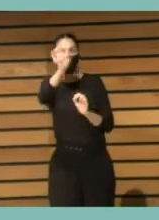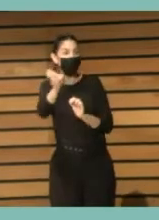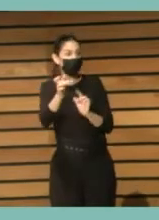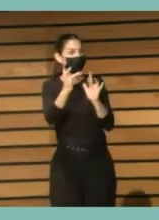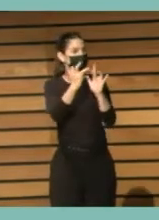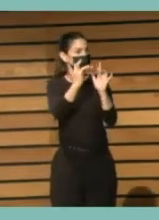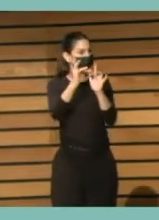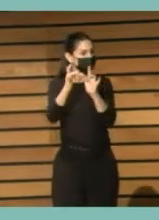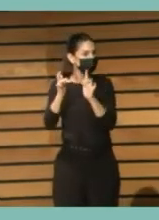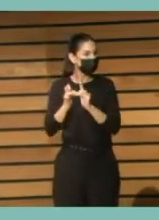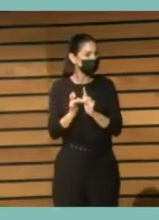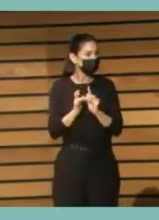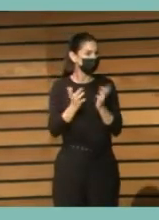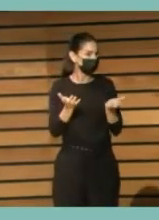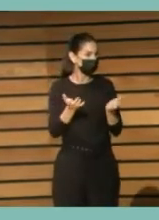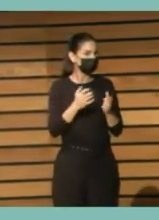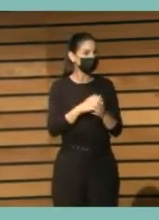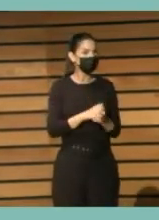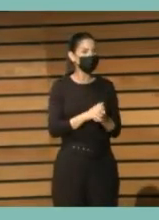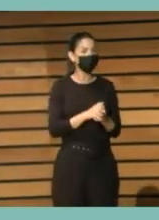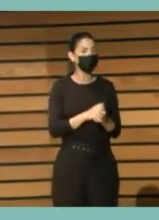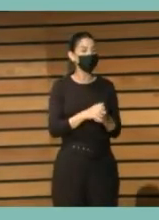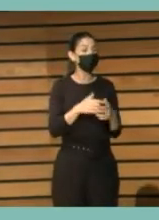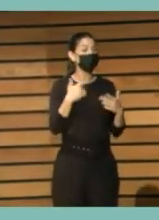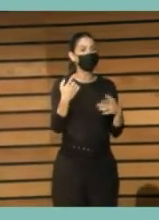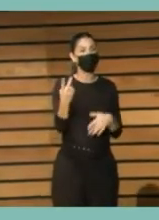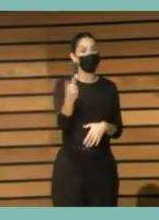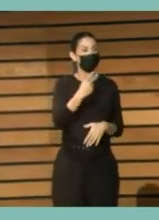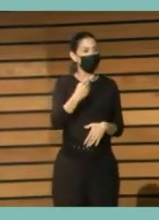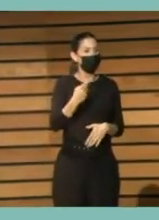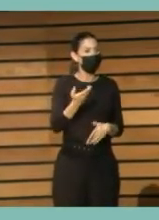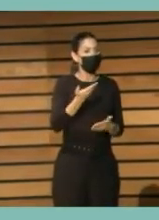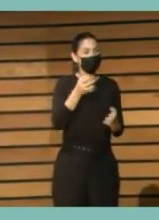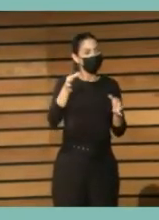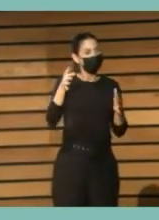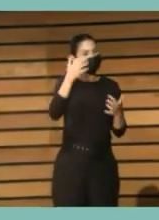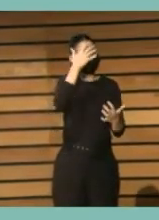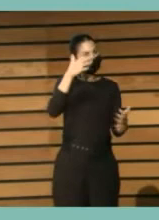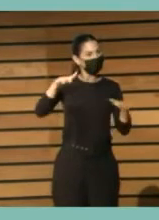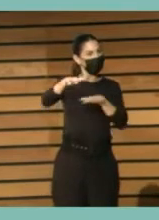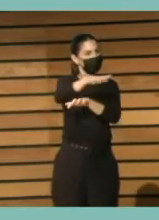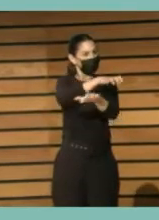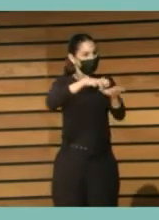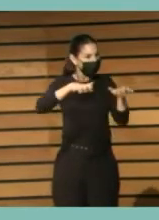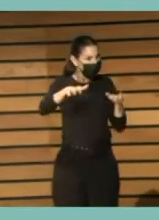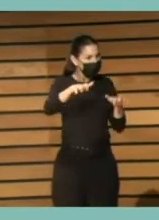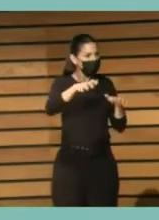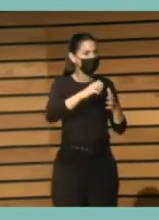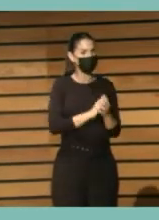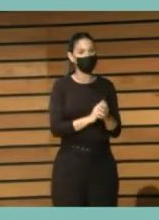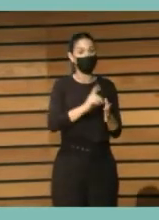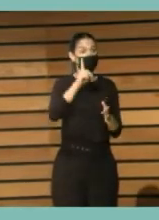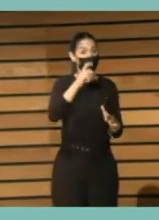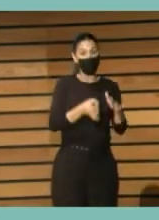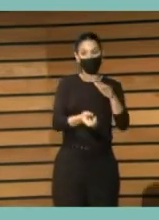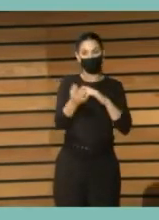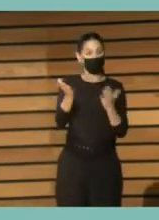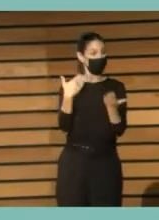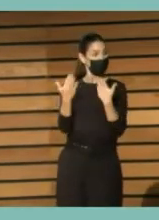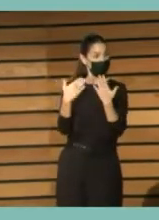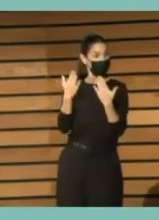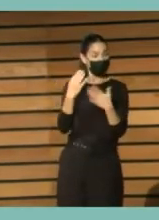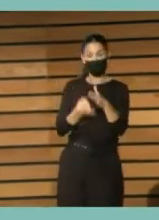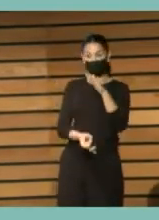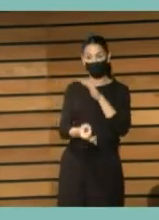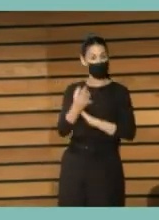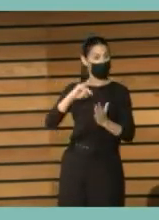las que de alguna manera puedan tener una empatía y de ahí puedan surgir también incluso hasta proyectos, ¿no? Y eso